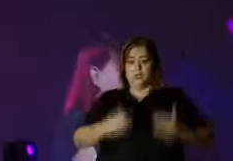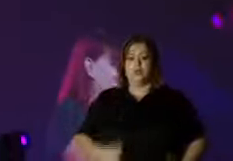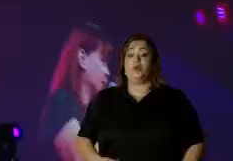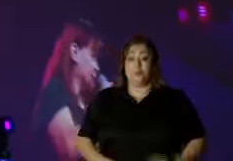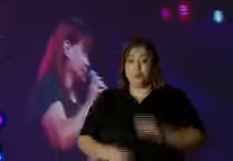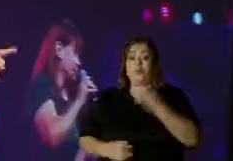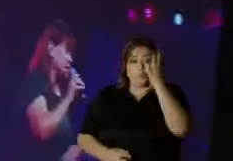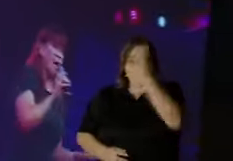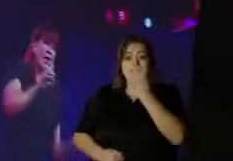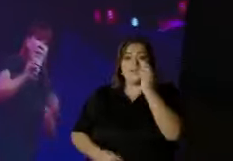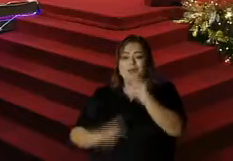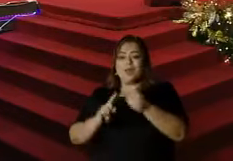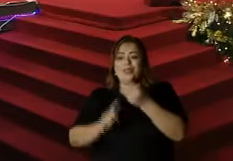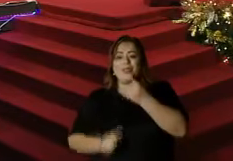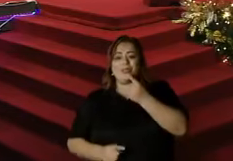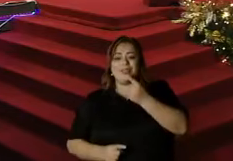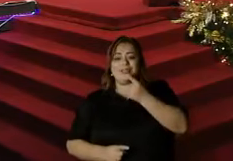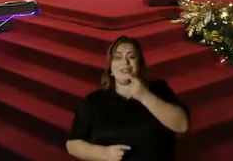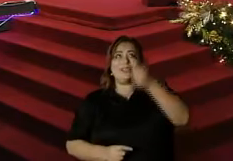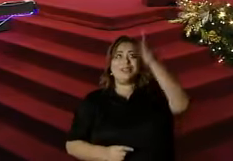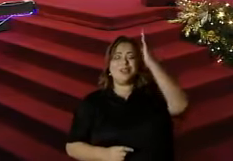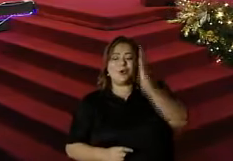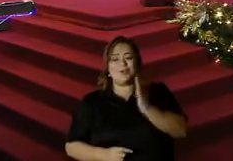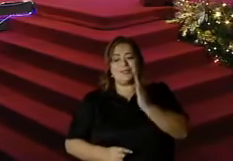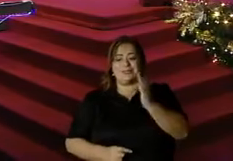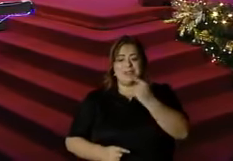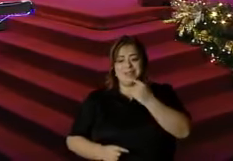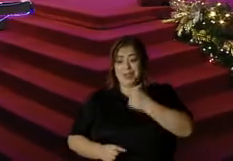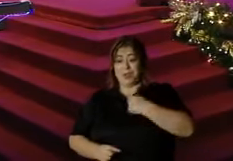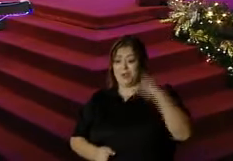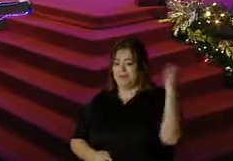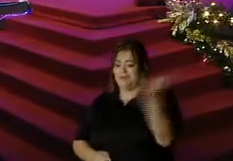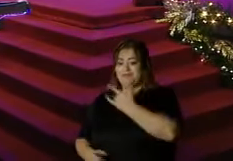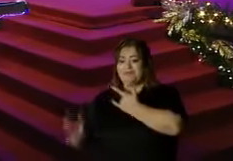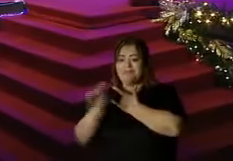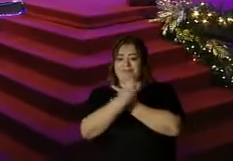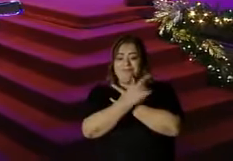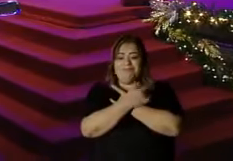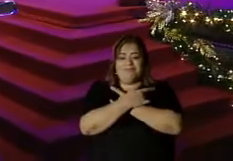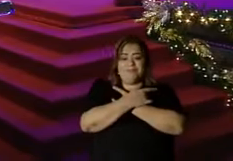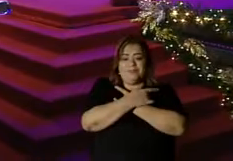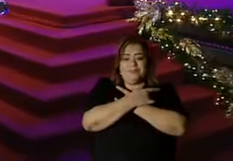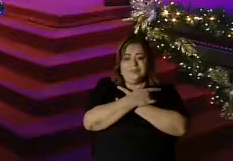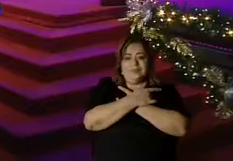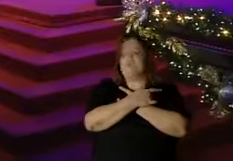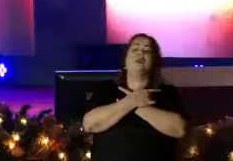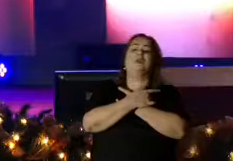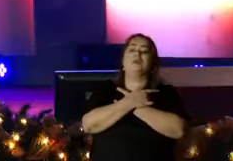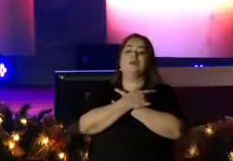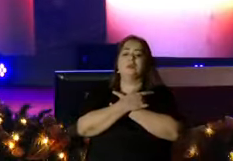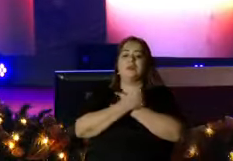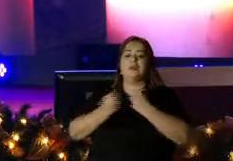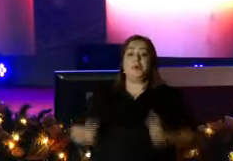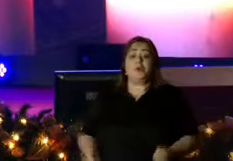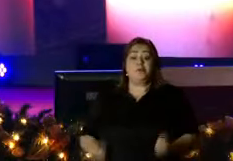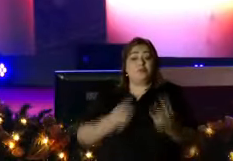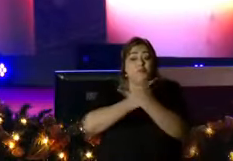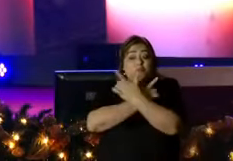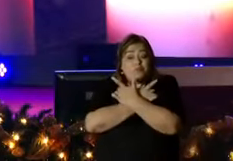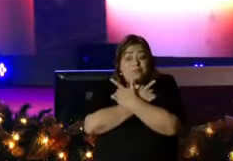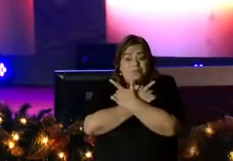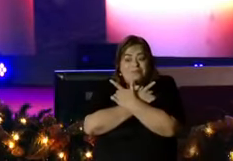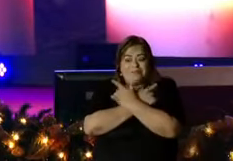habla. Y me dijo, te amo, que ni te imaginas. Te amé tanto, tanto, que entregué mi